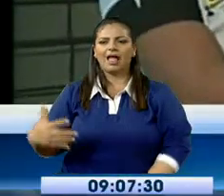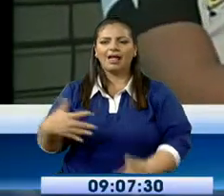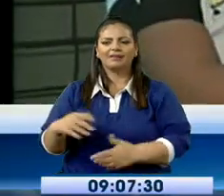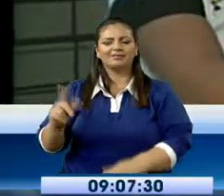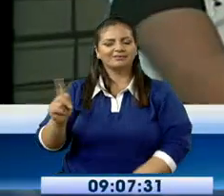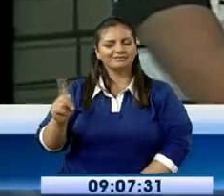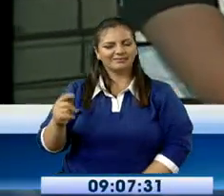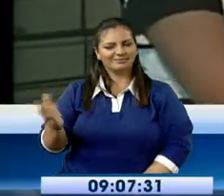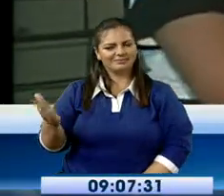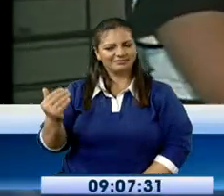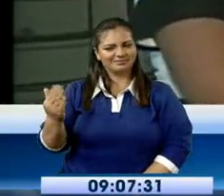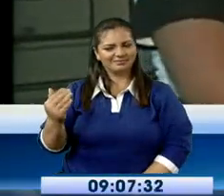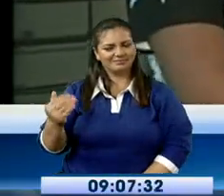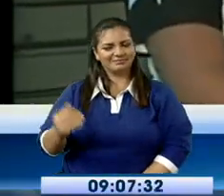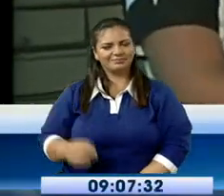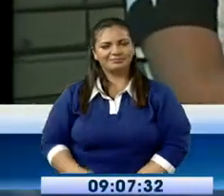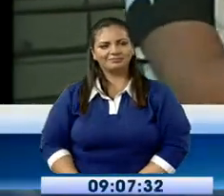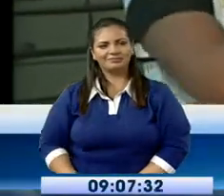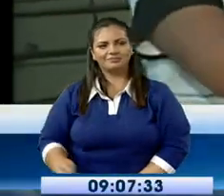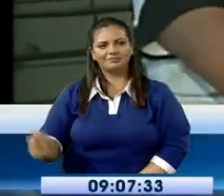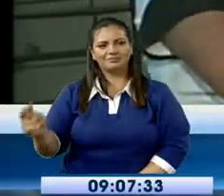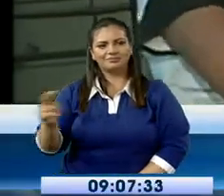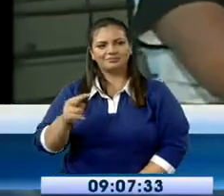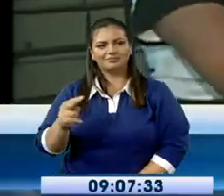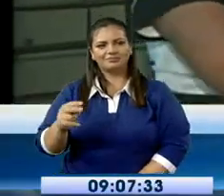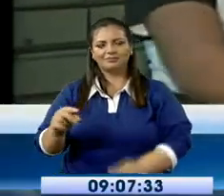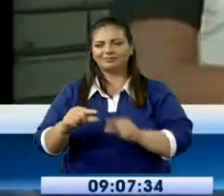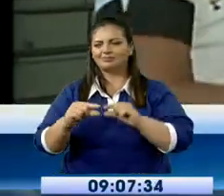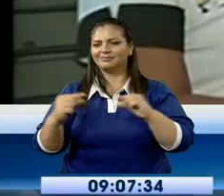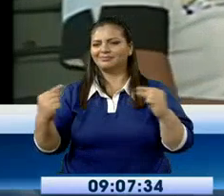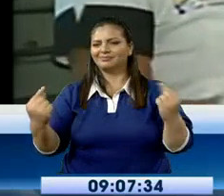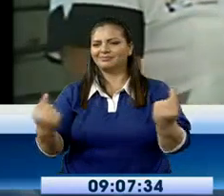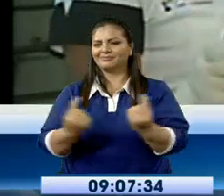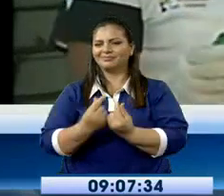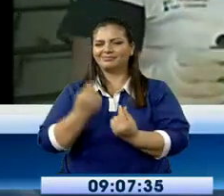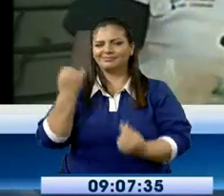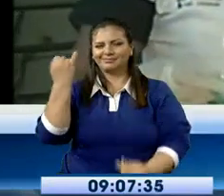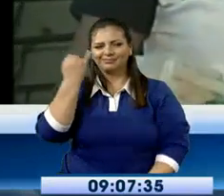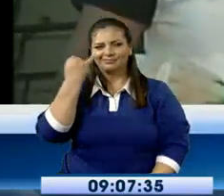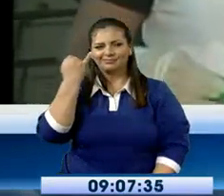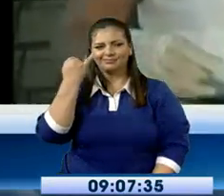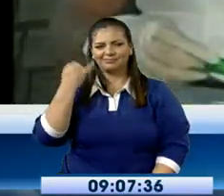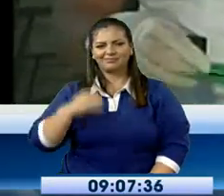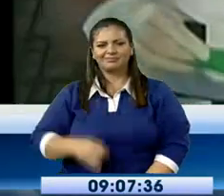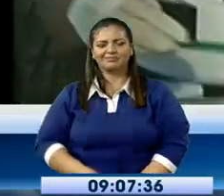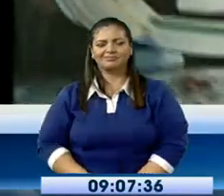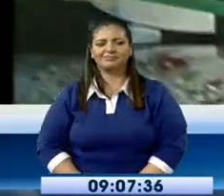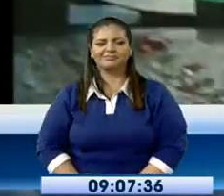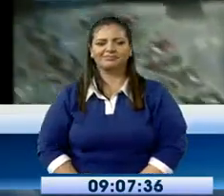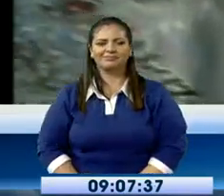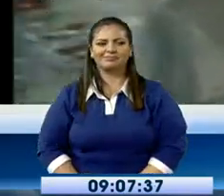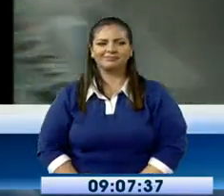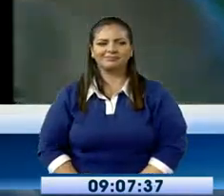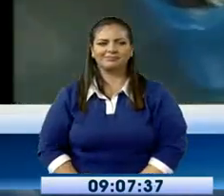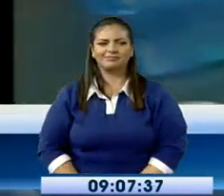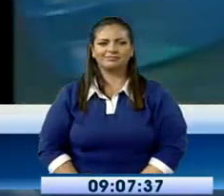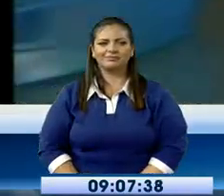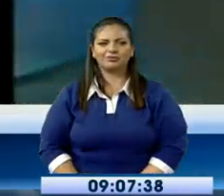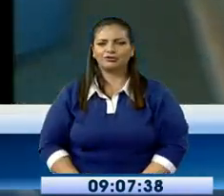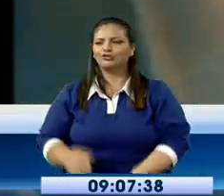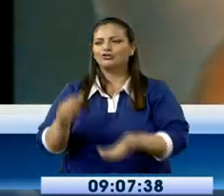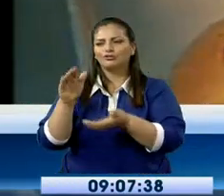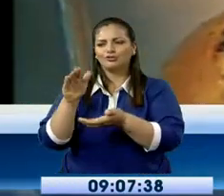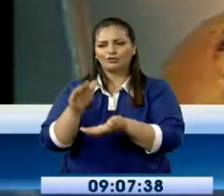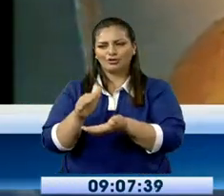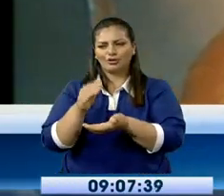Por ejemplo, veo... Ah, le ponen cintita, ¿no? Es así como ya... Los empaqueta. ¿Cuál va a empaquetar? El chiquito. Ya, uno chiquito,